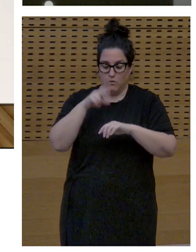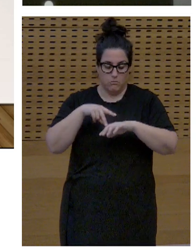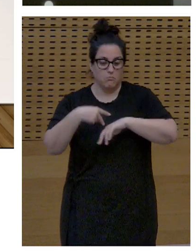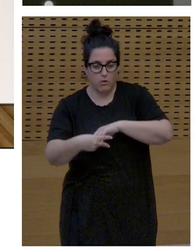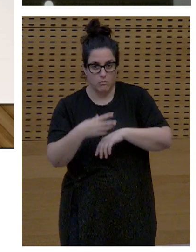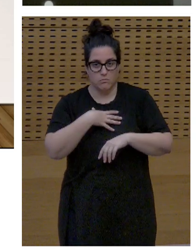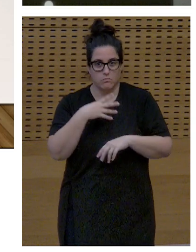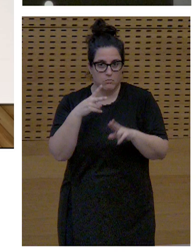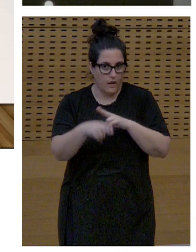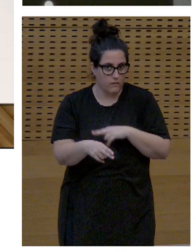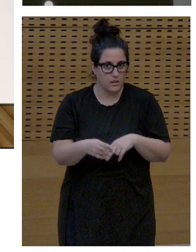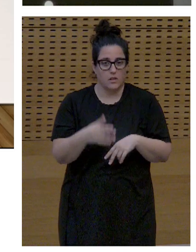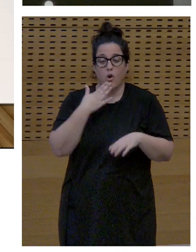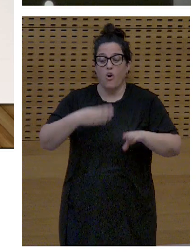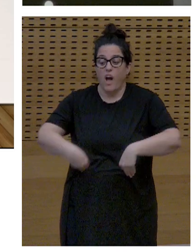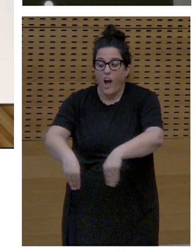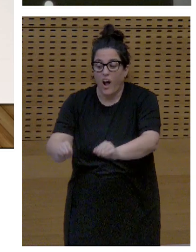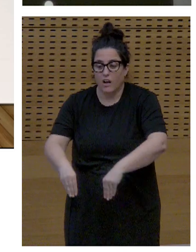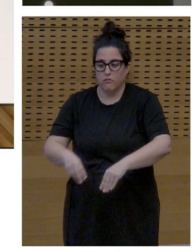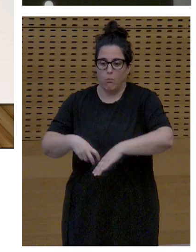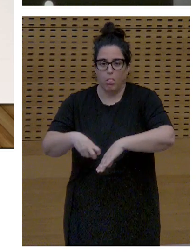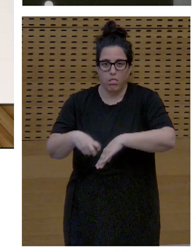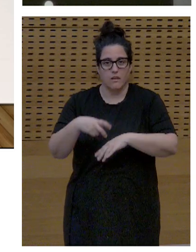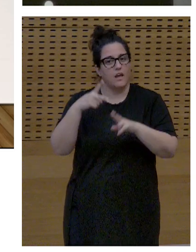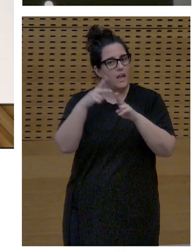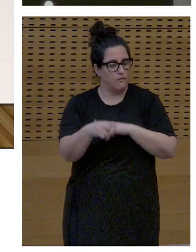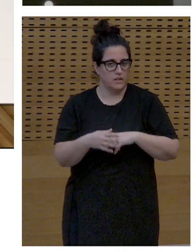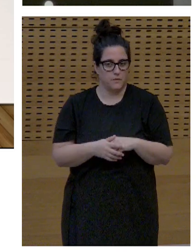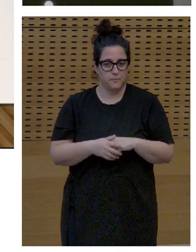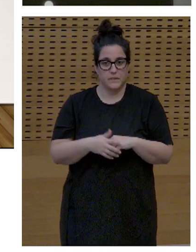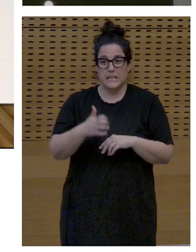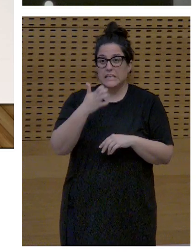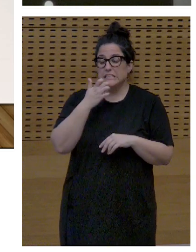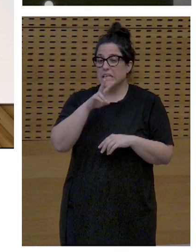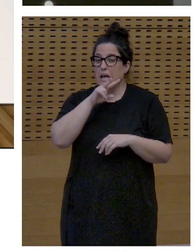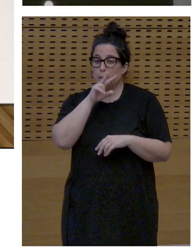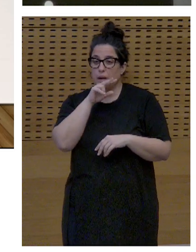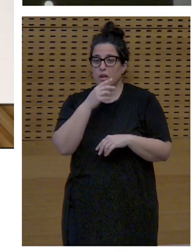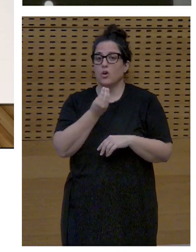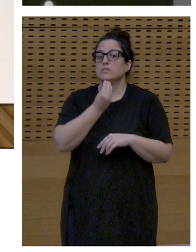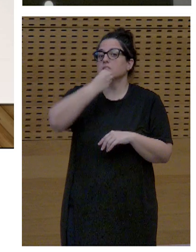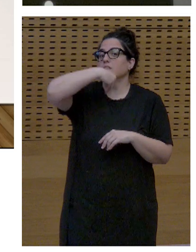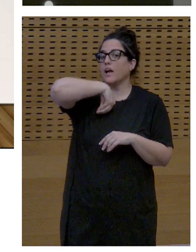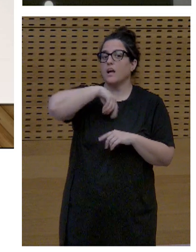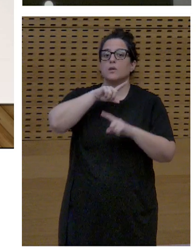caer, evitar las alfombras. Si tenemos problemas para hablar o para tragar,